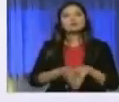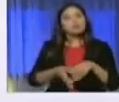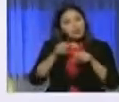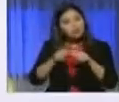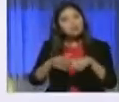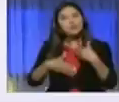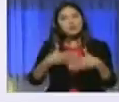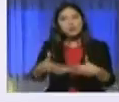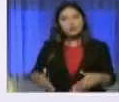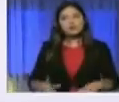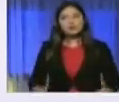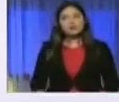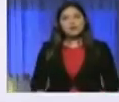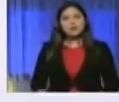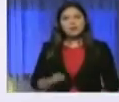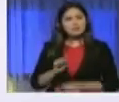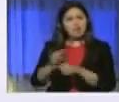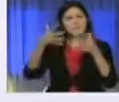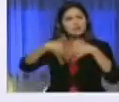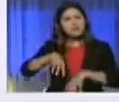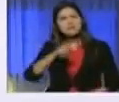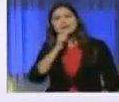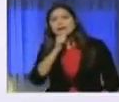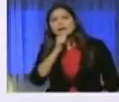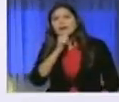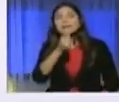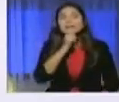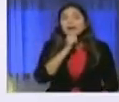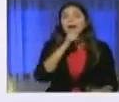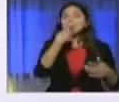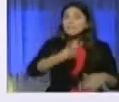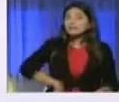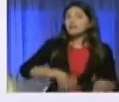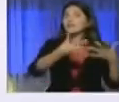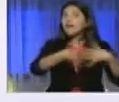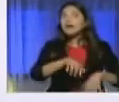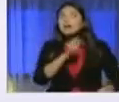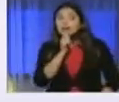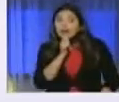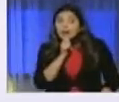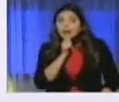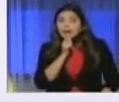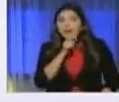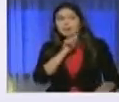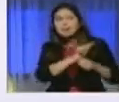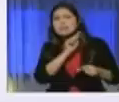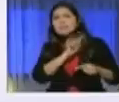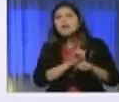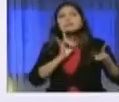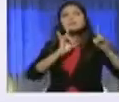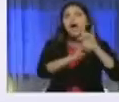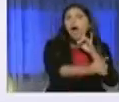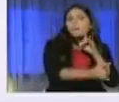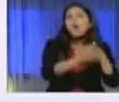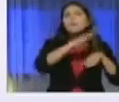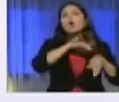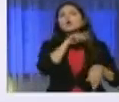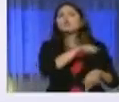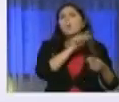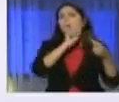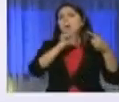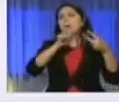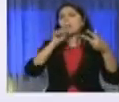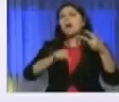Dale, dale al presidente Fede Cámara. ¿Quién es? Saquen la cara al presidente Fede Cámara y increpenlo y llámelo por teléfono. Mira, porque usted dice que hay que